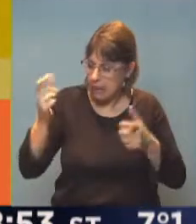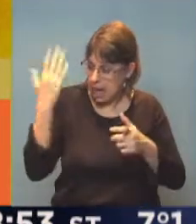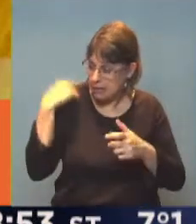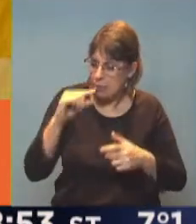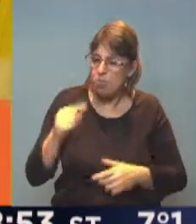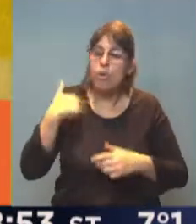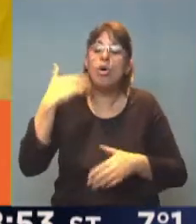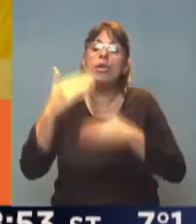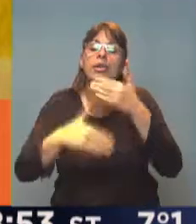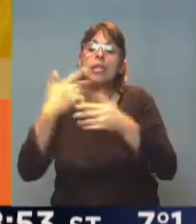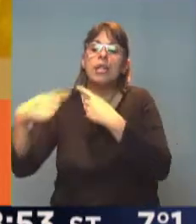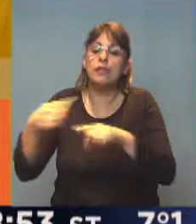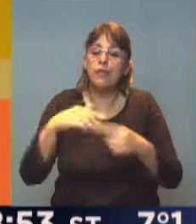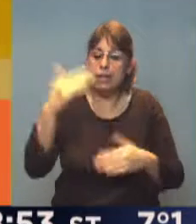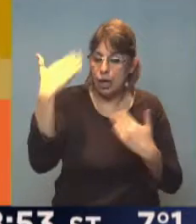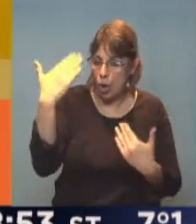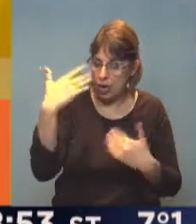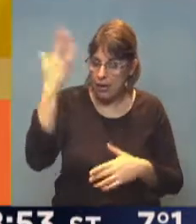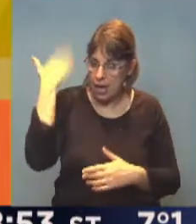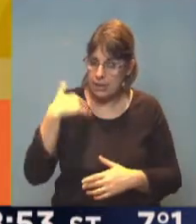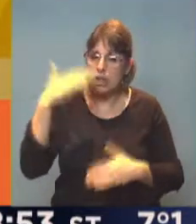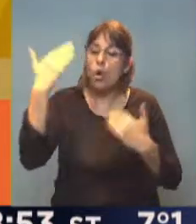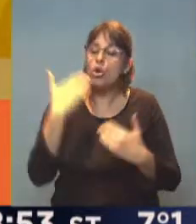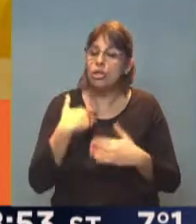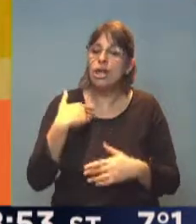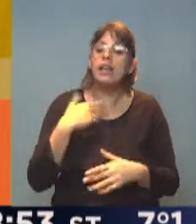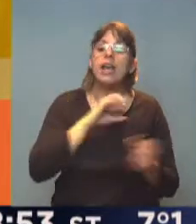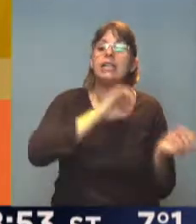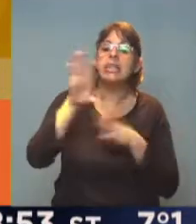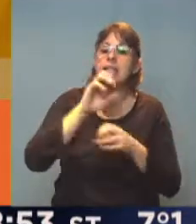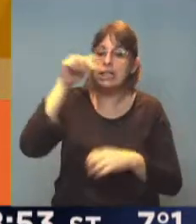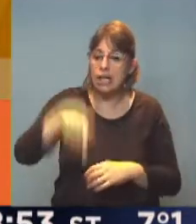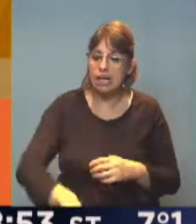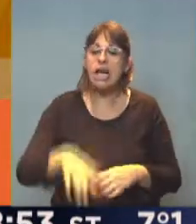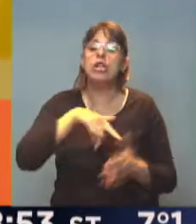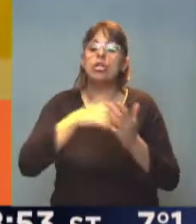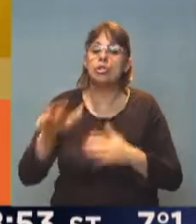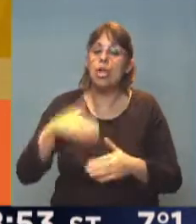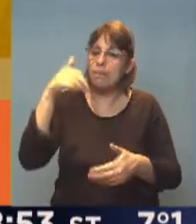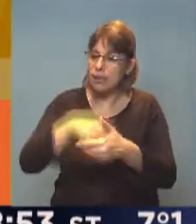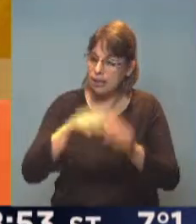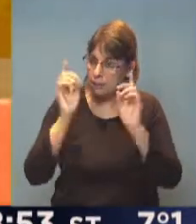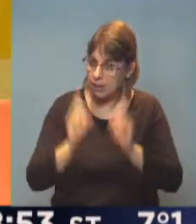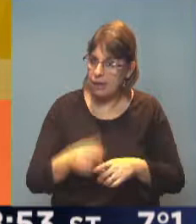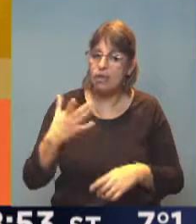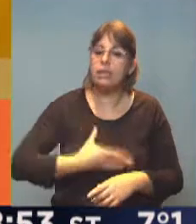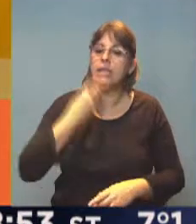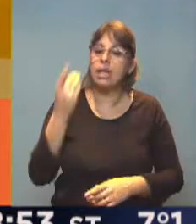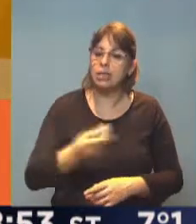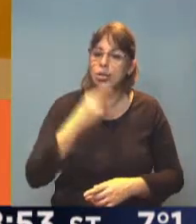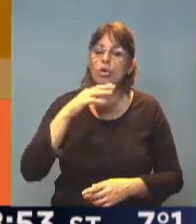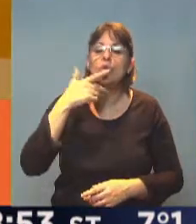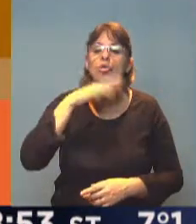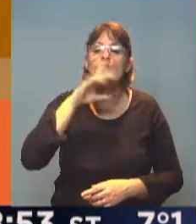siguen desarrollando distintas jornadas en el día de hacer una jornada itinerante aquí en nuestra ciudad de trenque lauquen de la que participó también el director de sustentabilidad